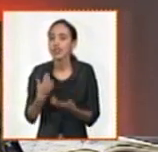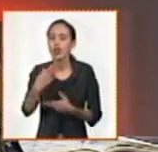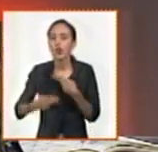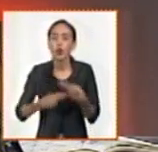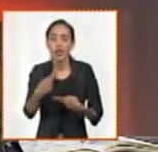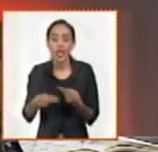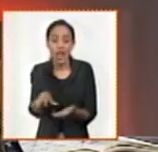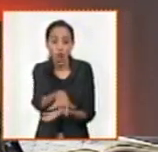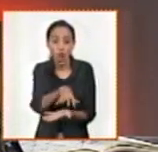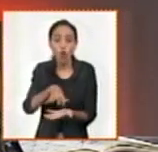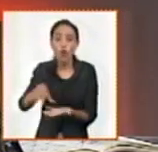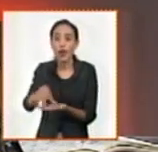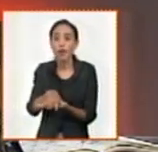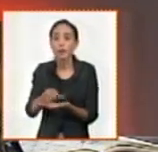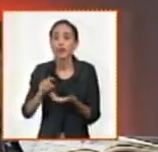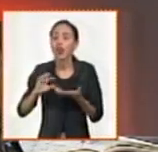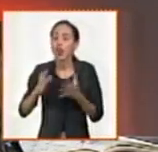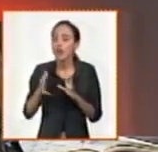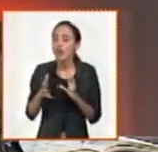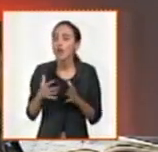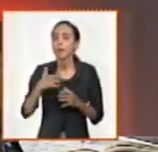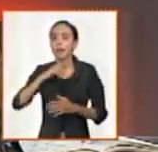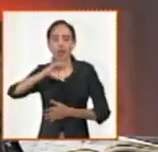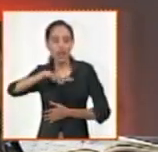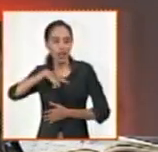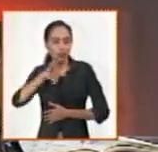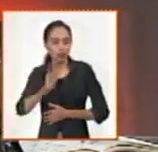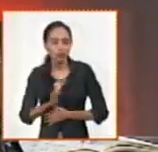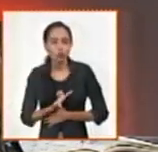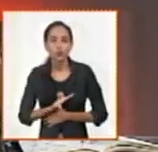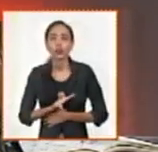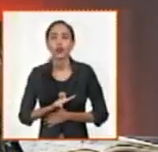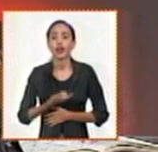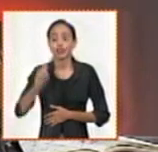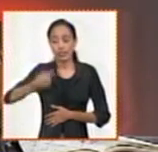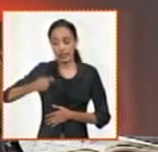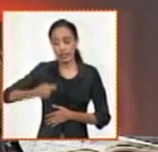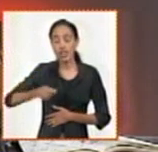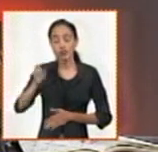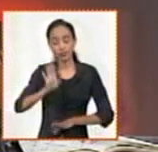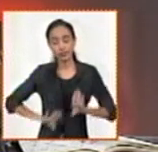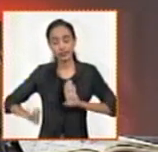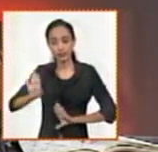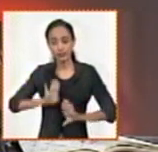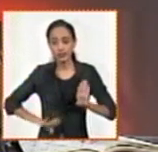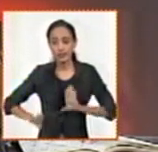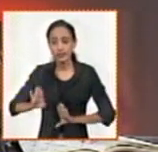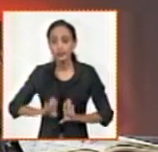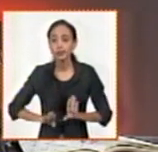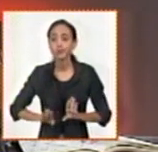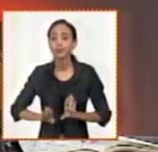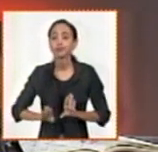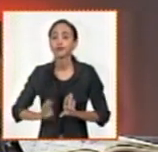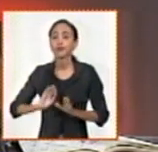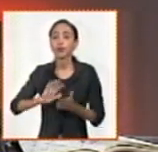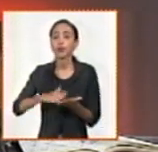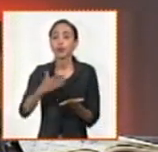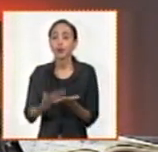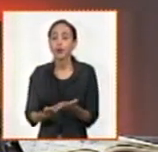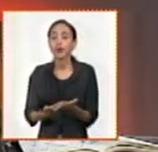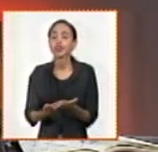localmente y la forma, la cultura, la defensa de los derechos y